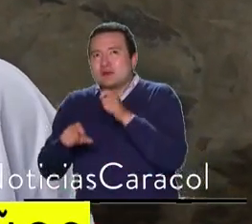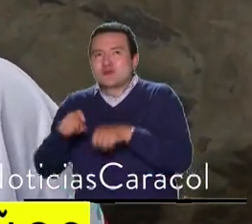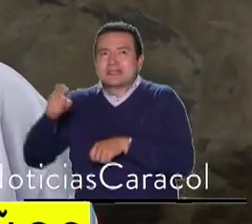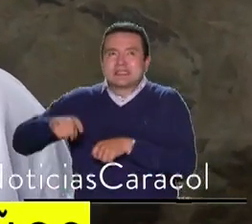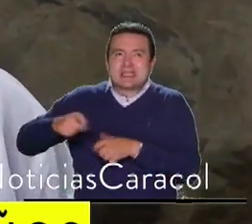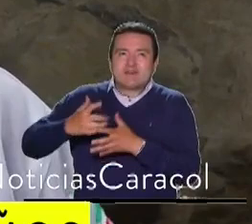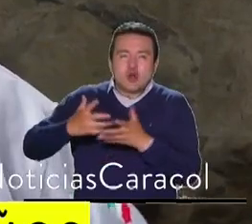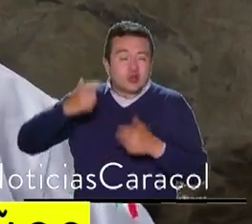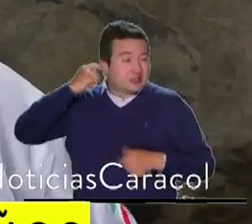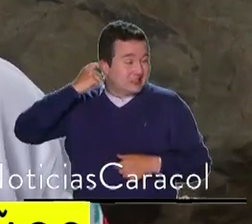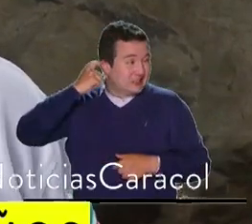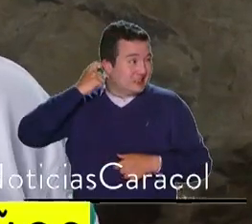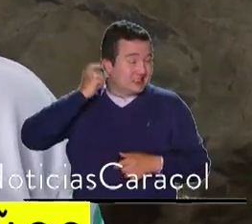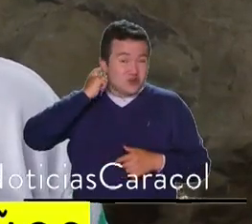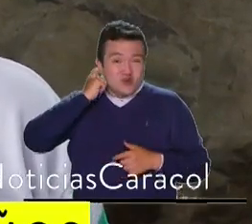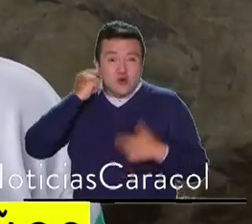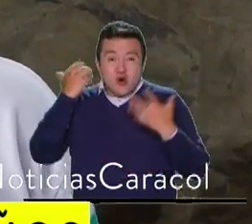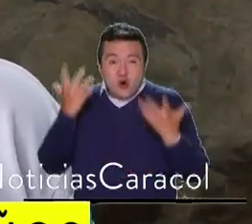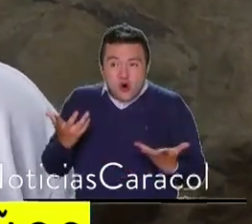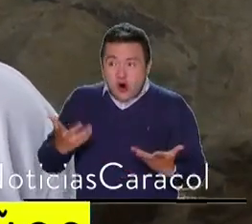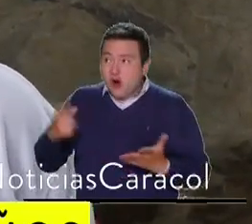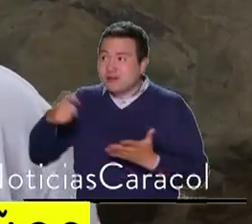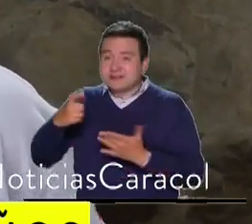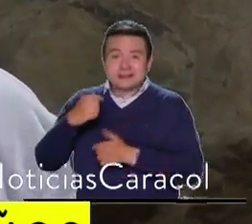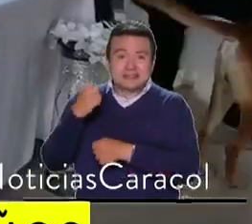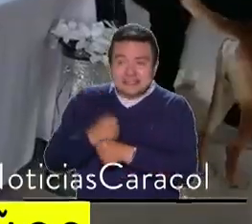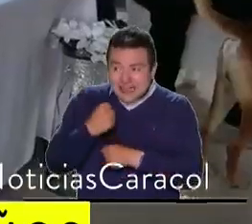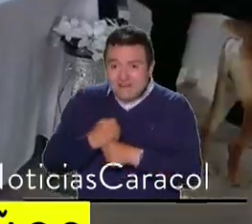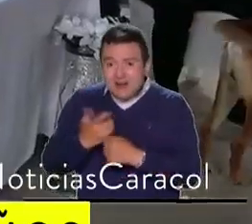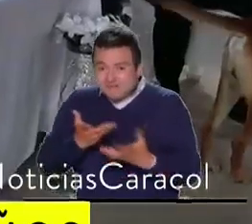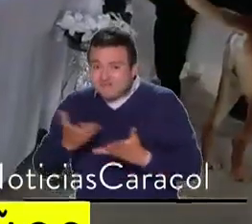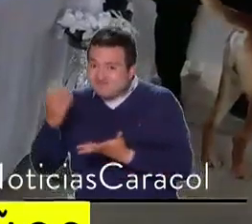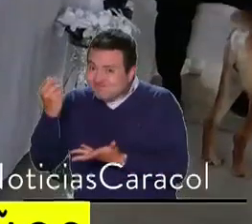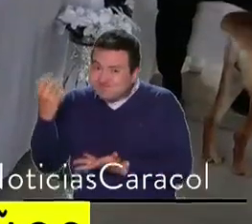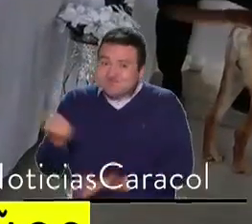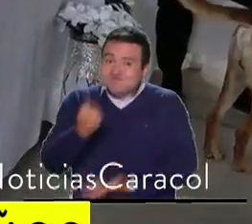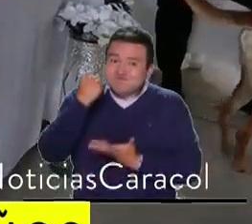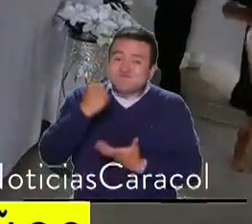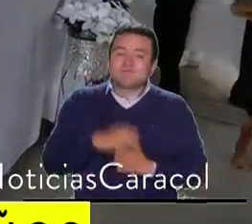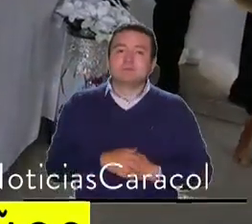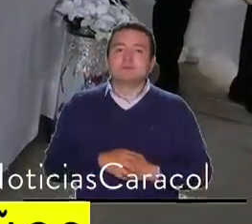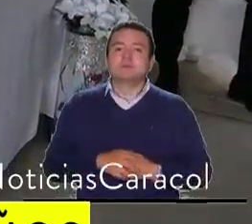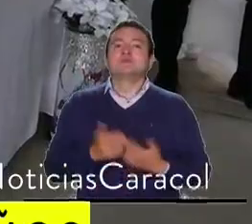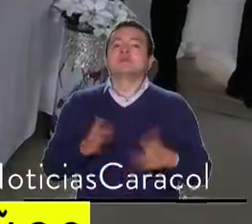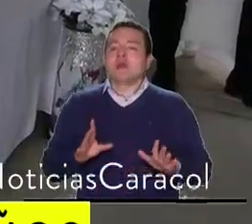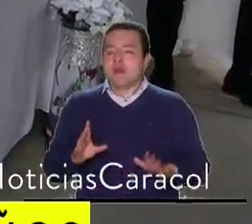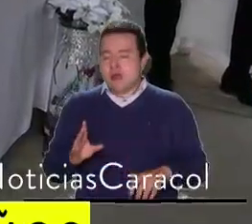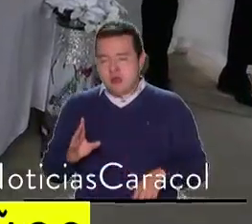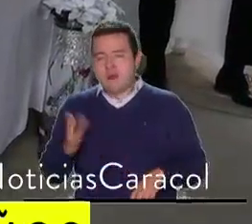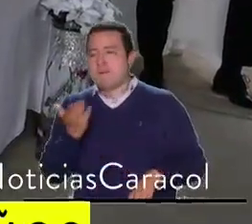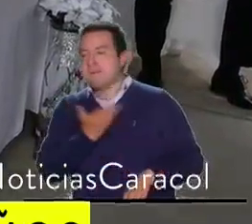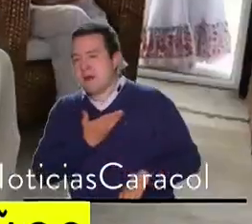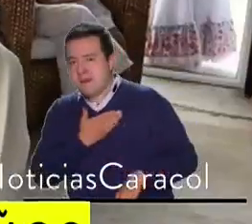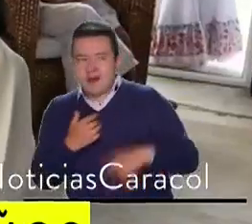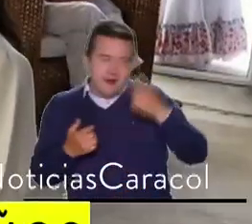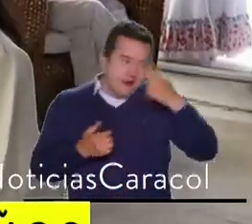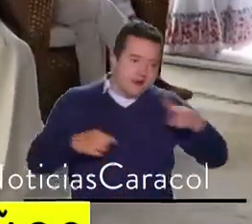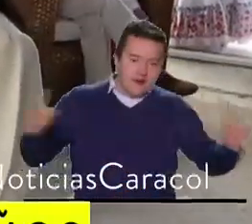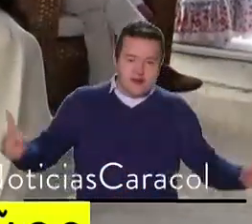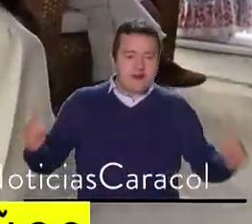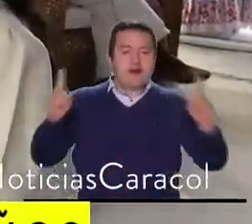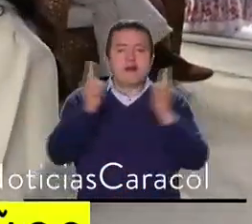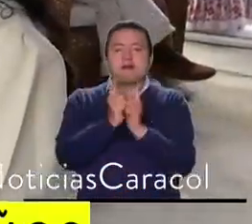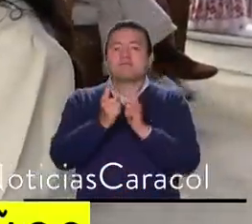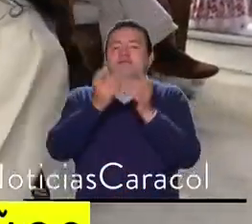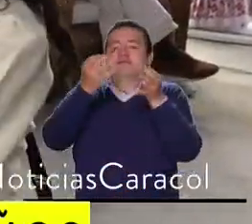que hacer un arduo trabajo para poder conseguir recursos. Ahora, madre e hija aseguran que los años que vienen serán fundamentales